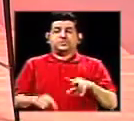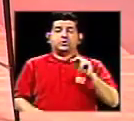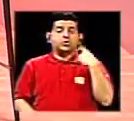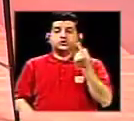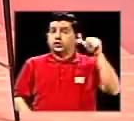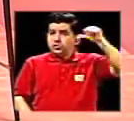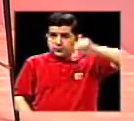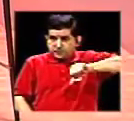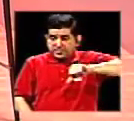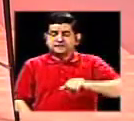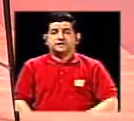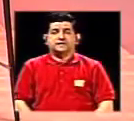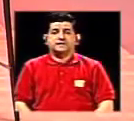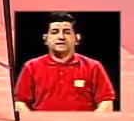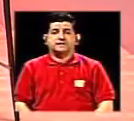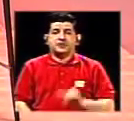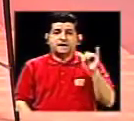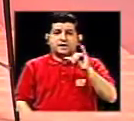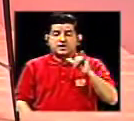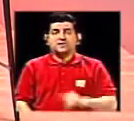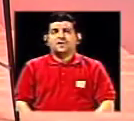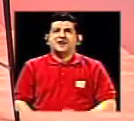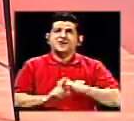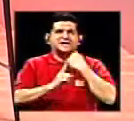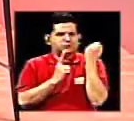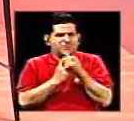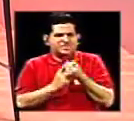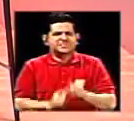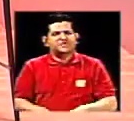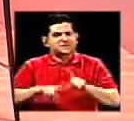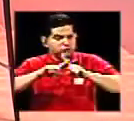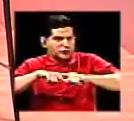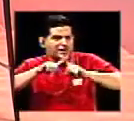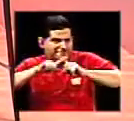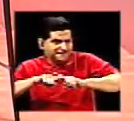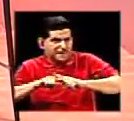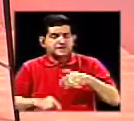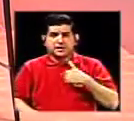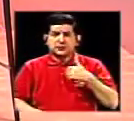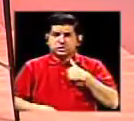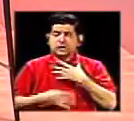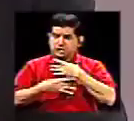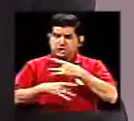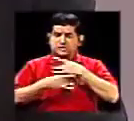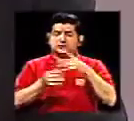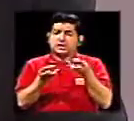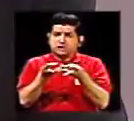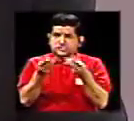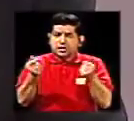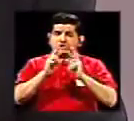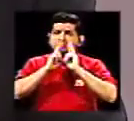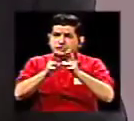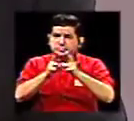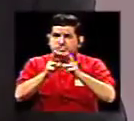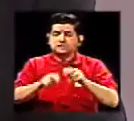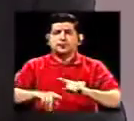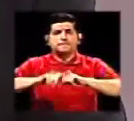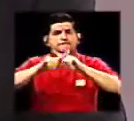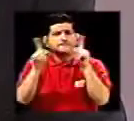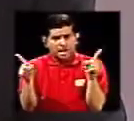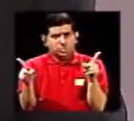sino también por la derrota relativa, porque más bien también tienen resultados interesantes. Pero ¿hay